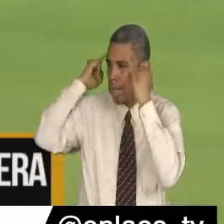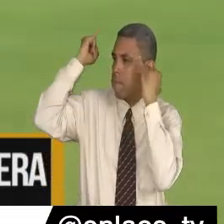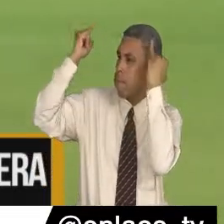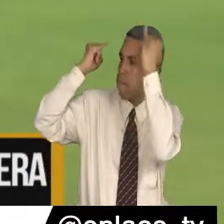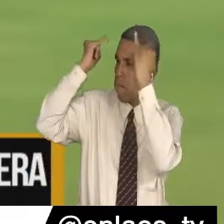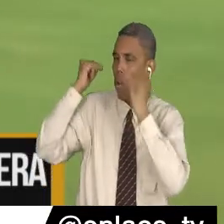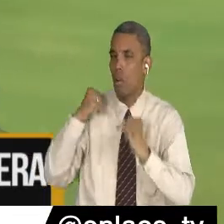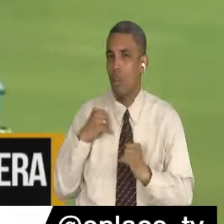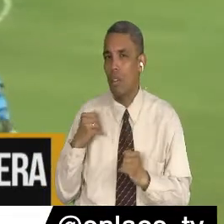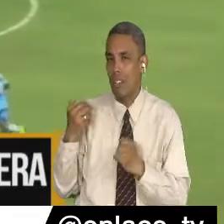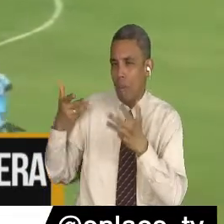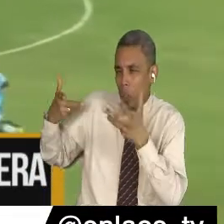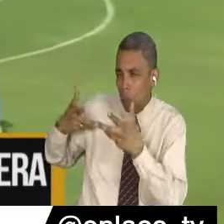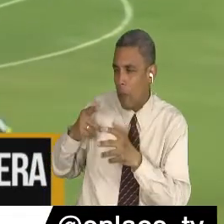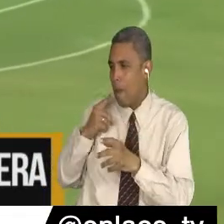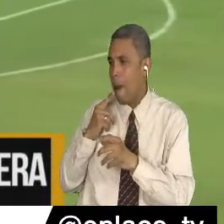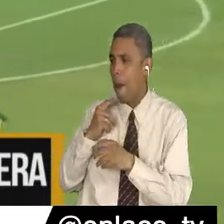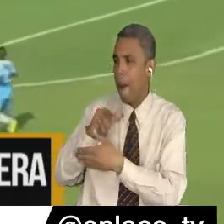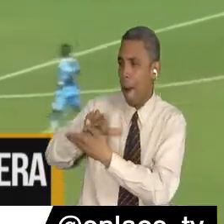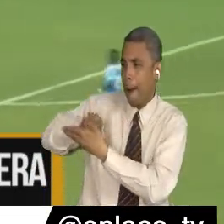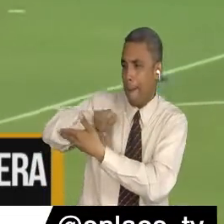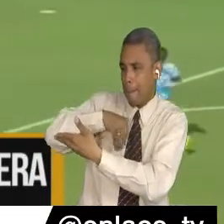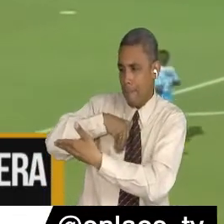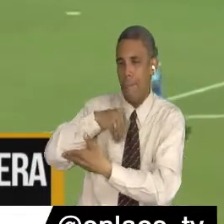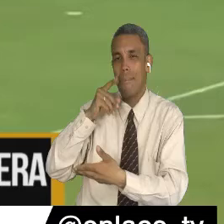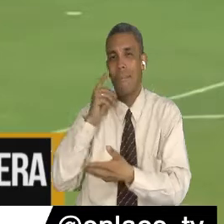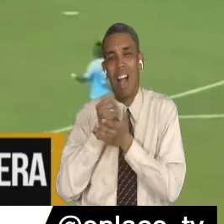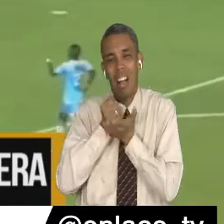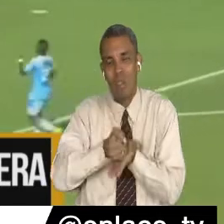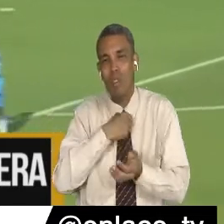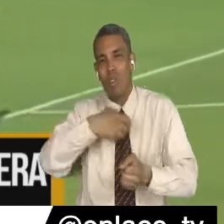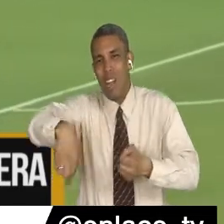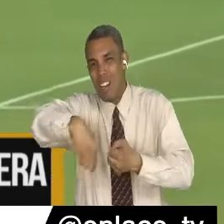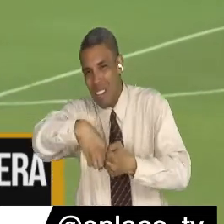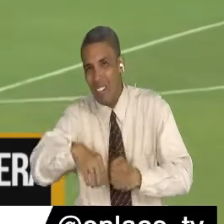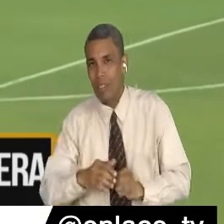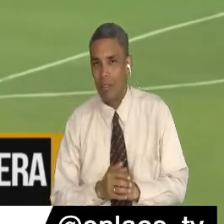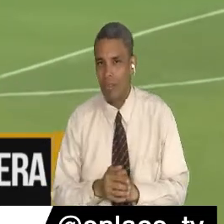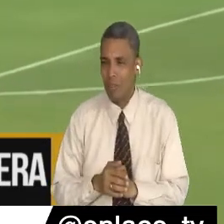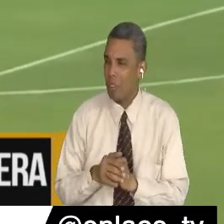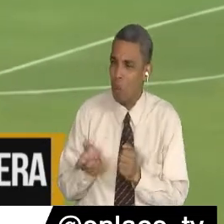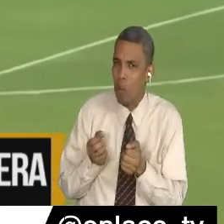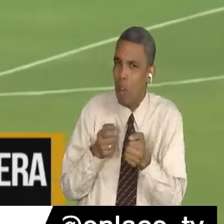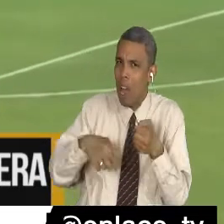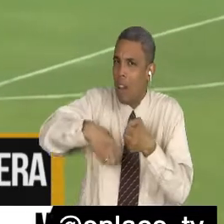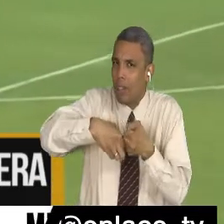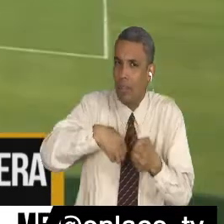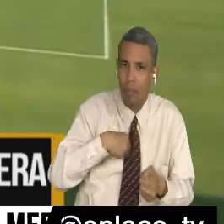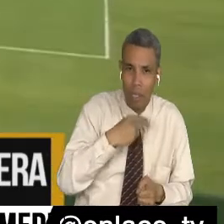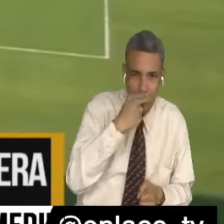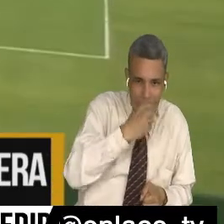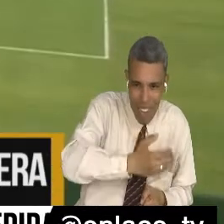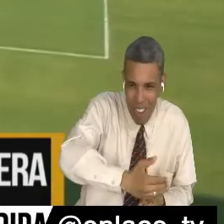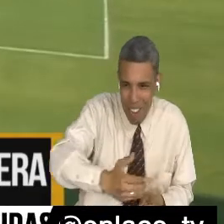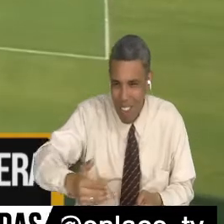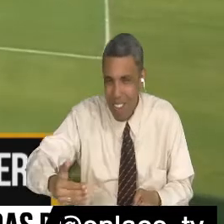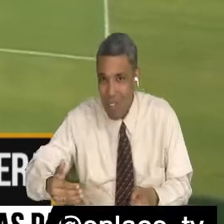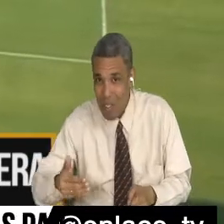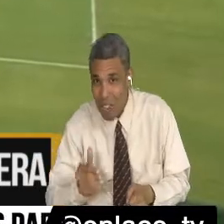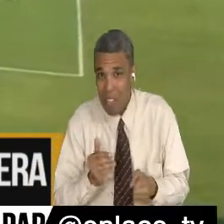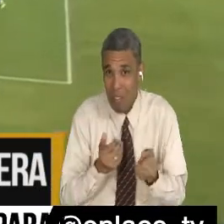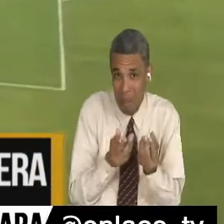del equipo, queremos una identidad futbolística que tiene que nacer en las divisiones inferiores y en las escuelas de fútbol. Queremos que él